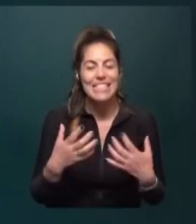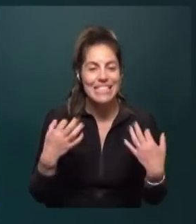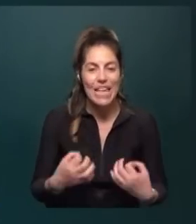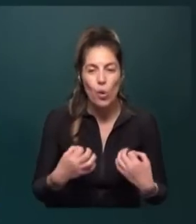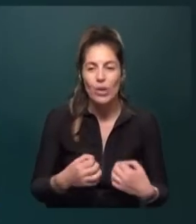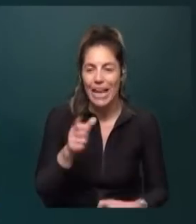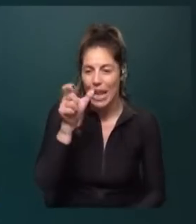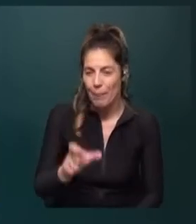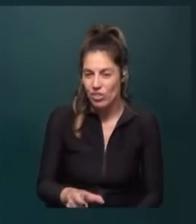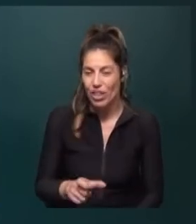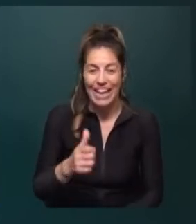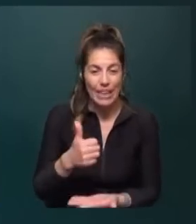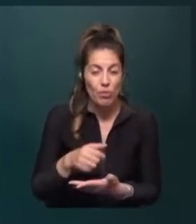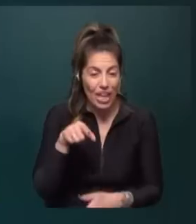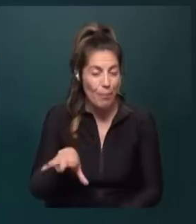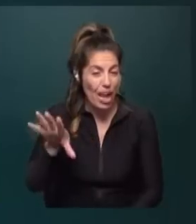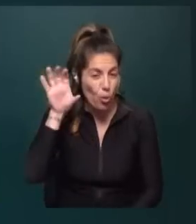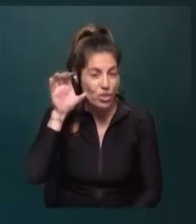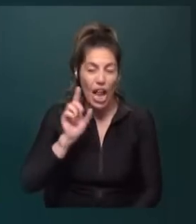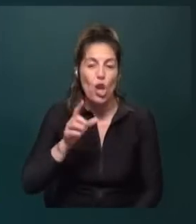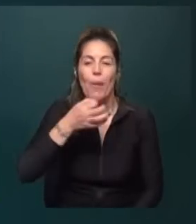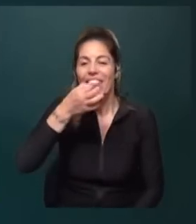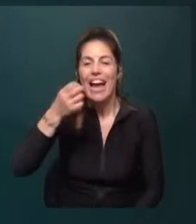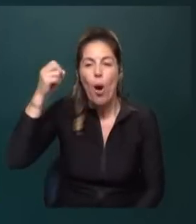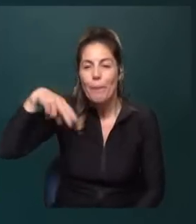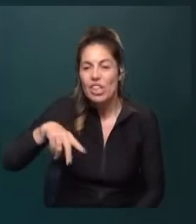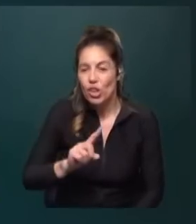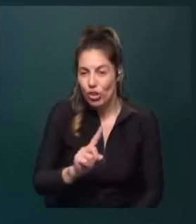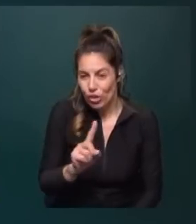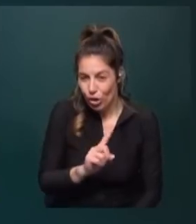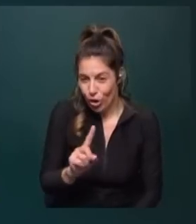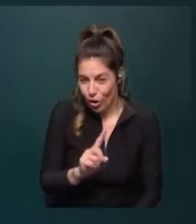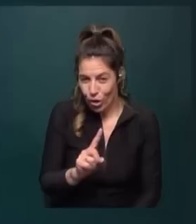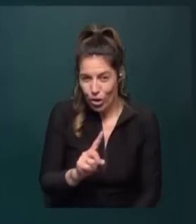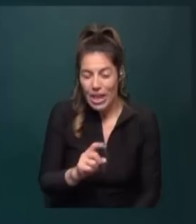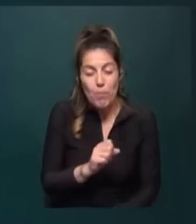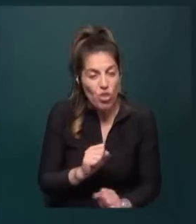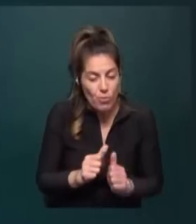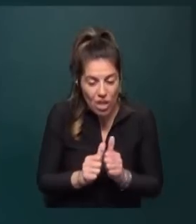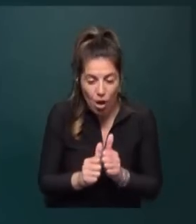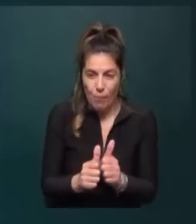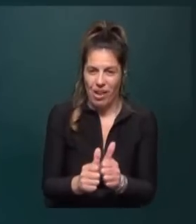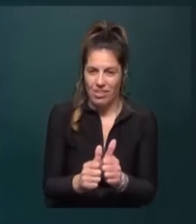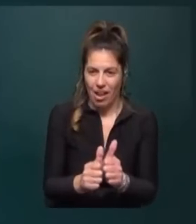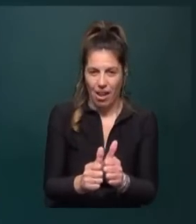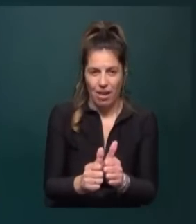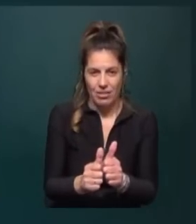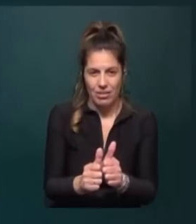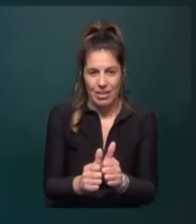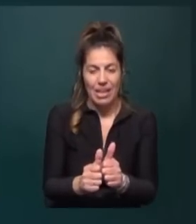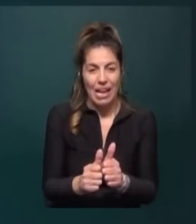seguridad a las personas que estamos ahí para escucharlas no para juzgarlas y que podemos acompañarlas a que